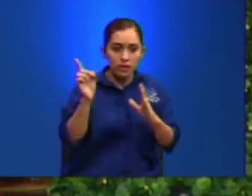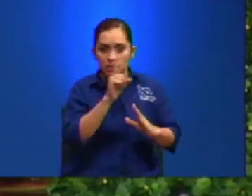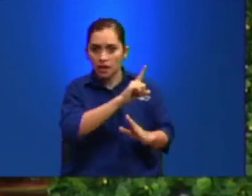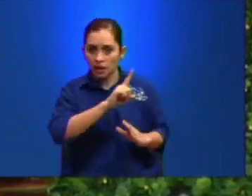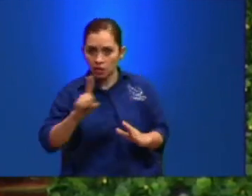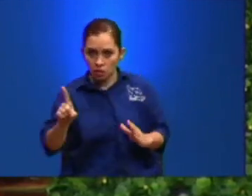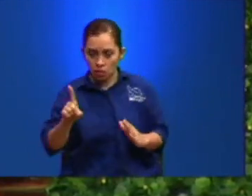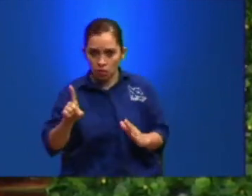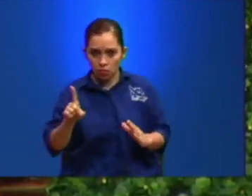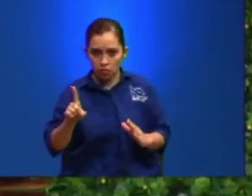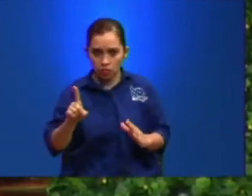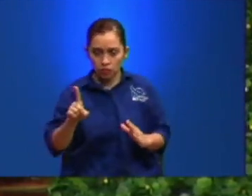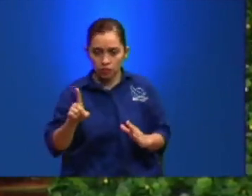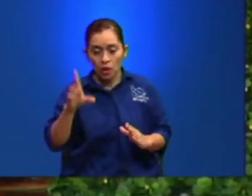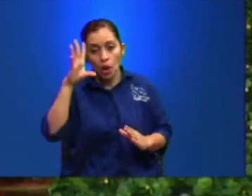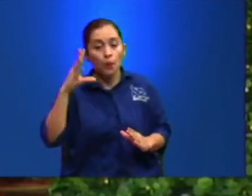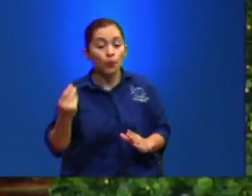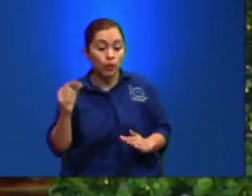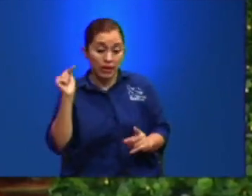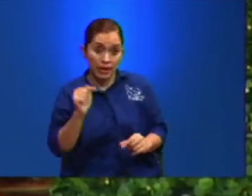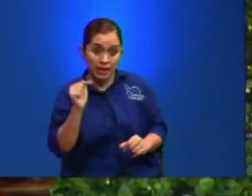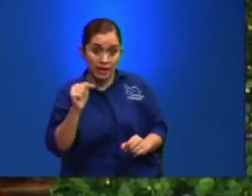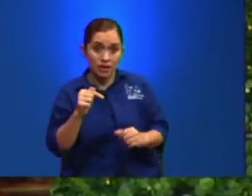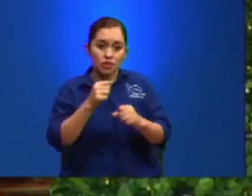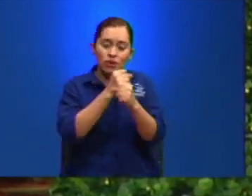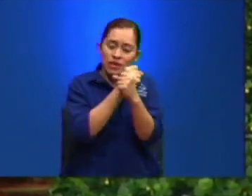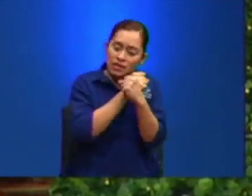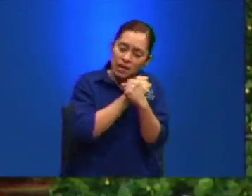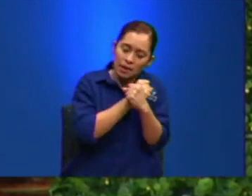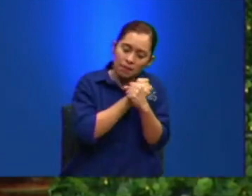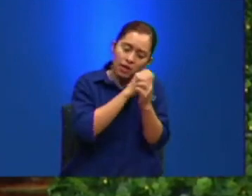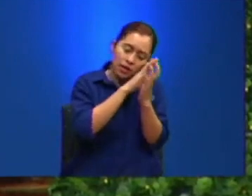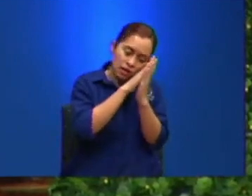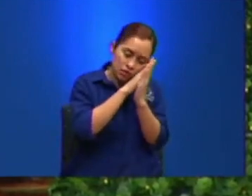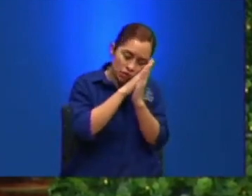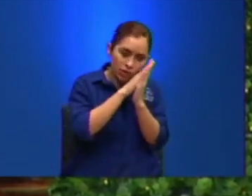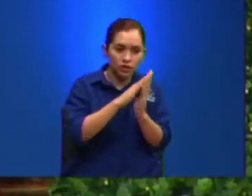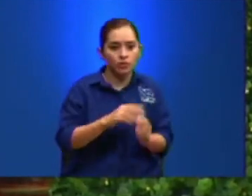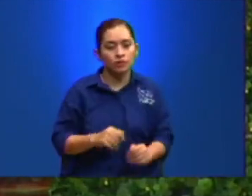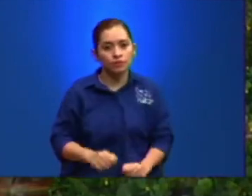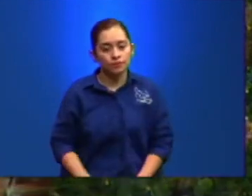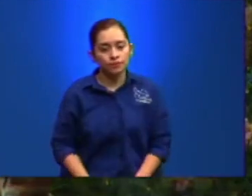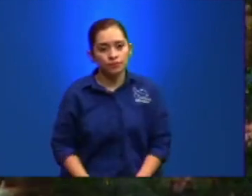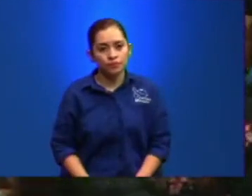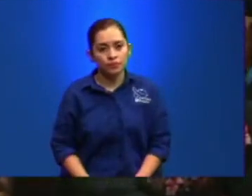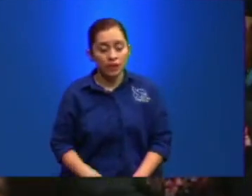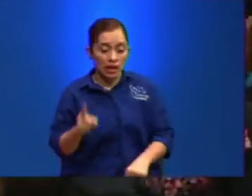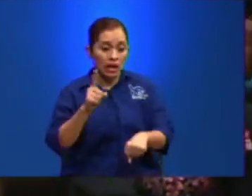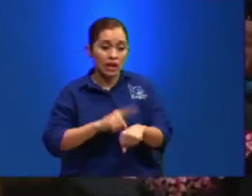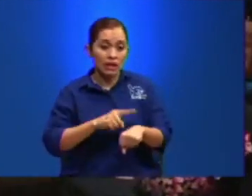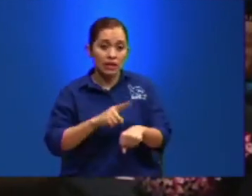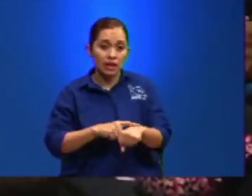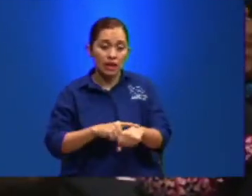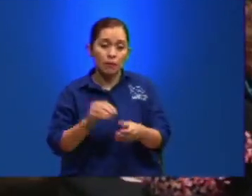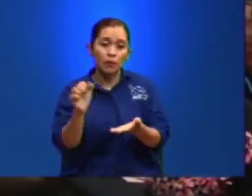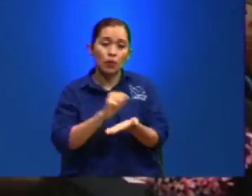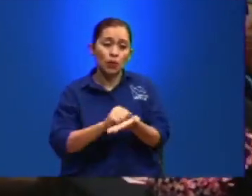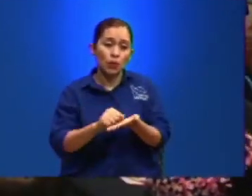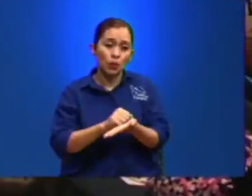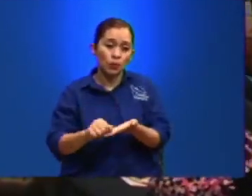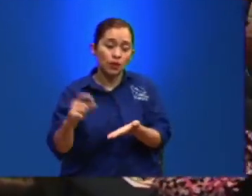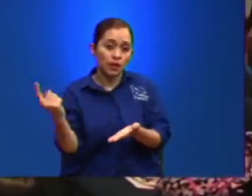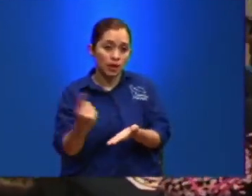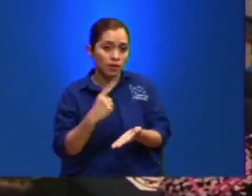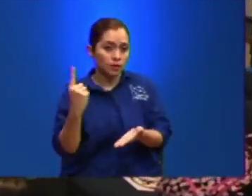porque eso es amar el sueño ahí va a pasar como dice esa pieza de marimba el tiempo todo lo borra no